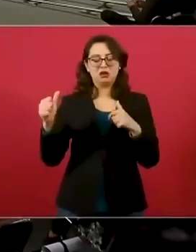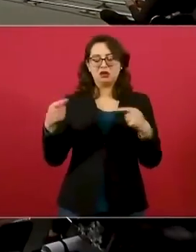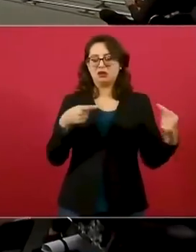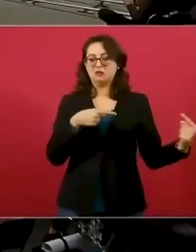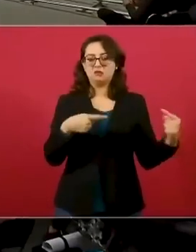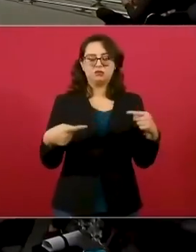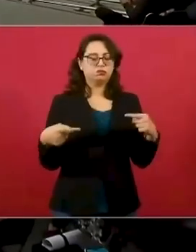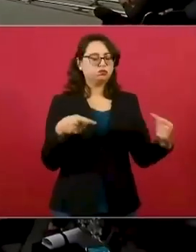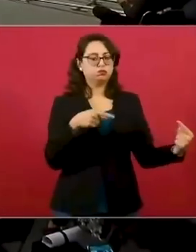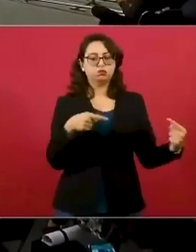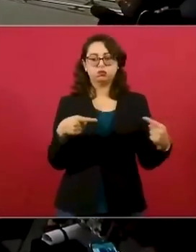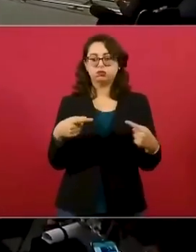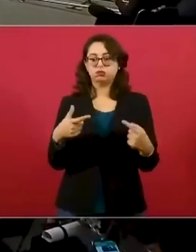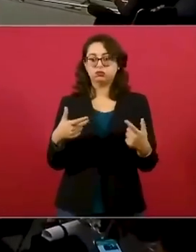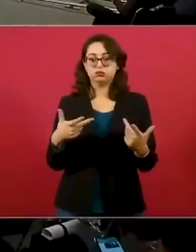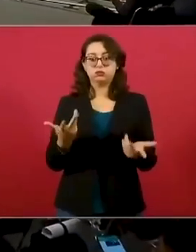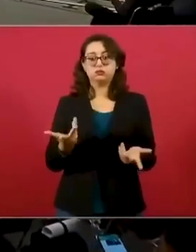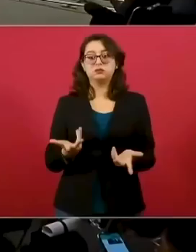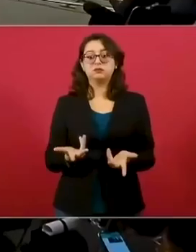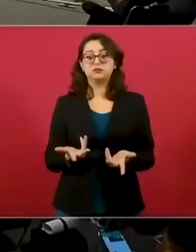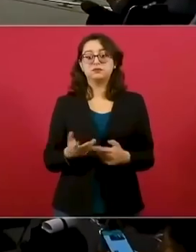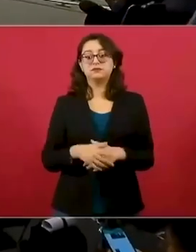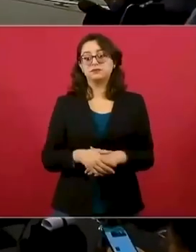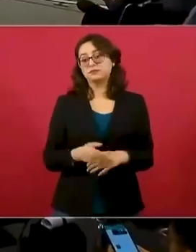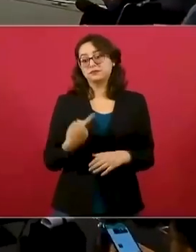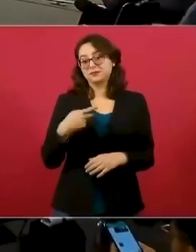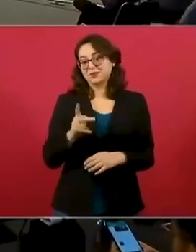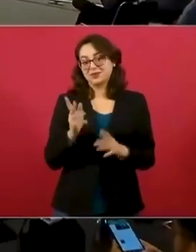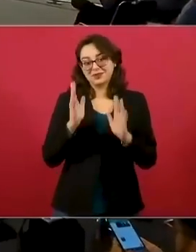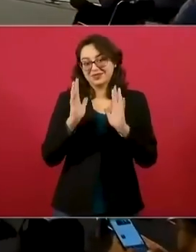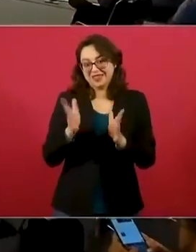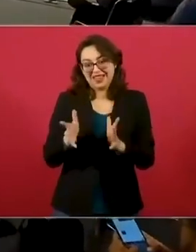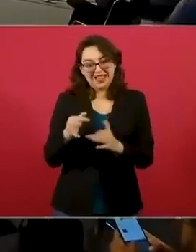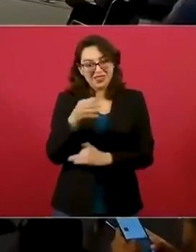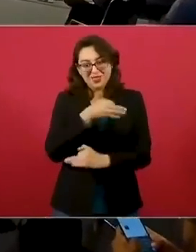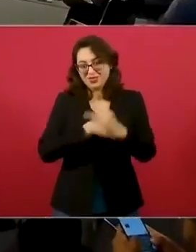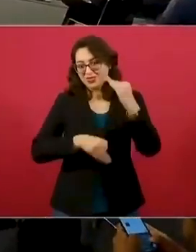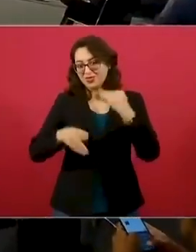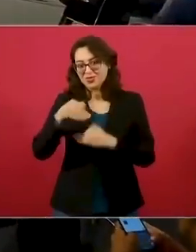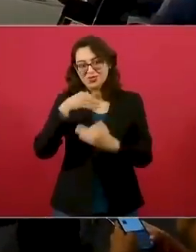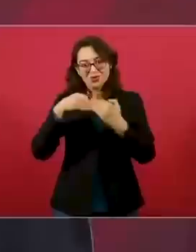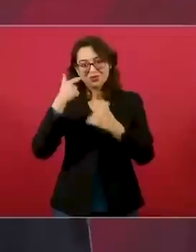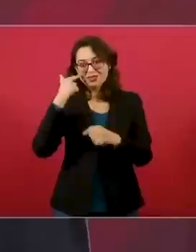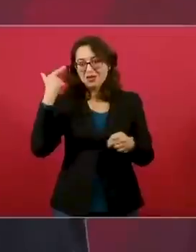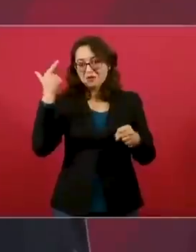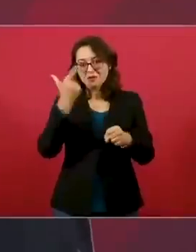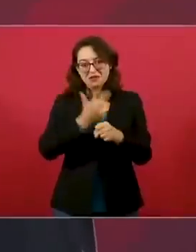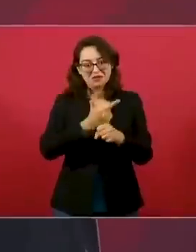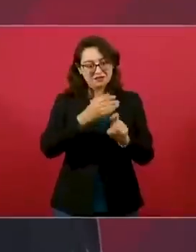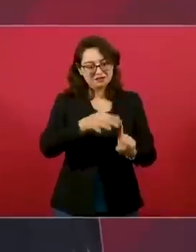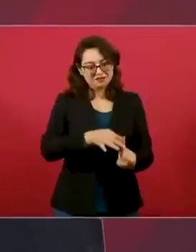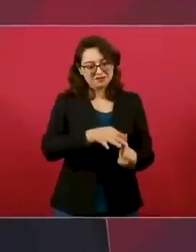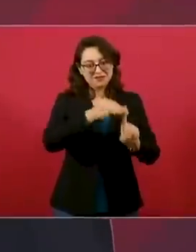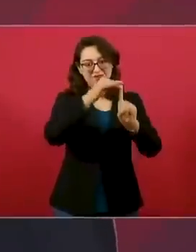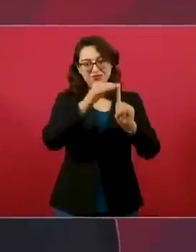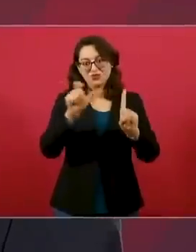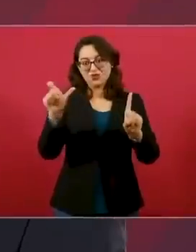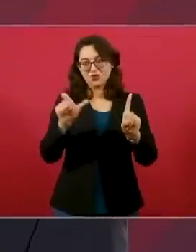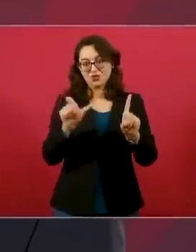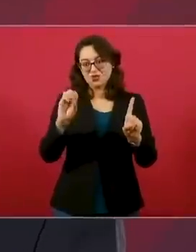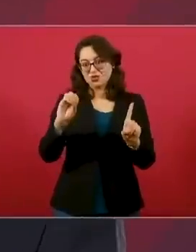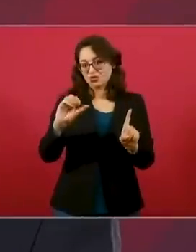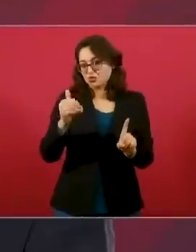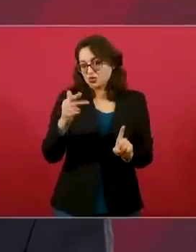pero ya es la señora Xóchitl la que escogieron los oligarcas